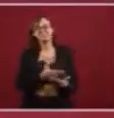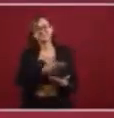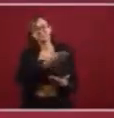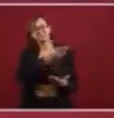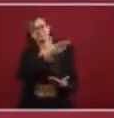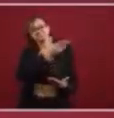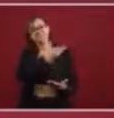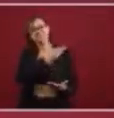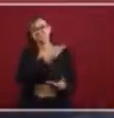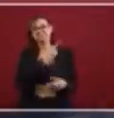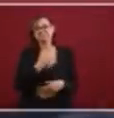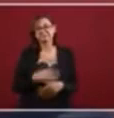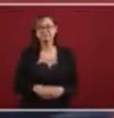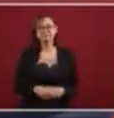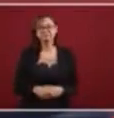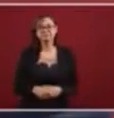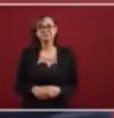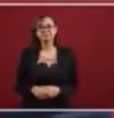tiempo atrás.